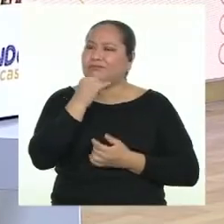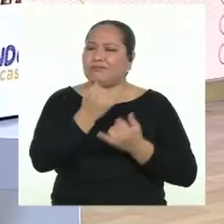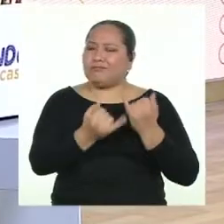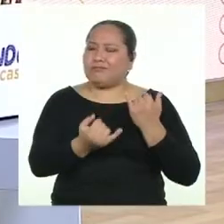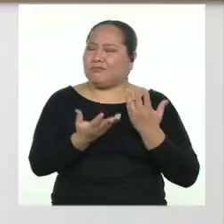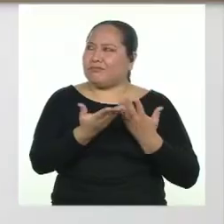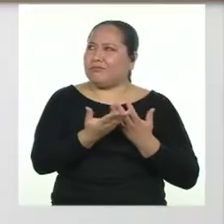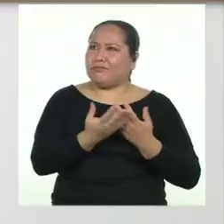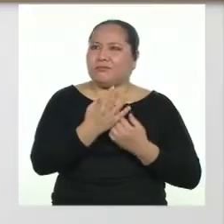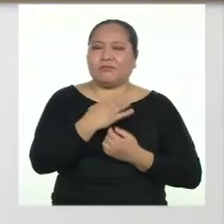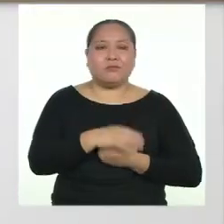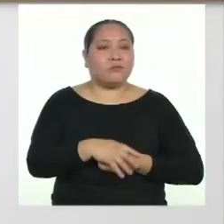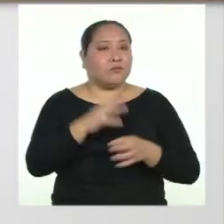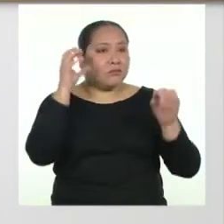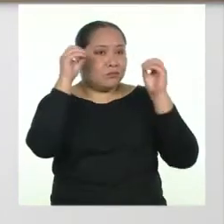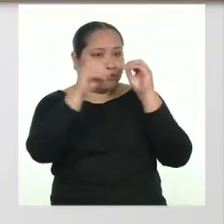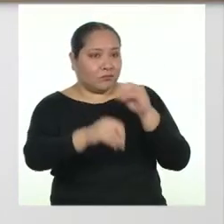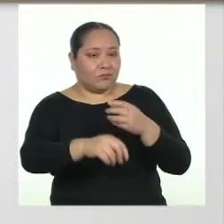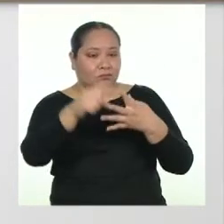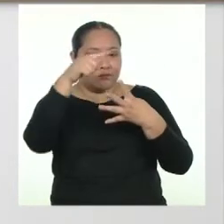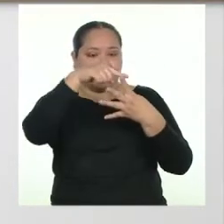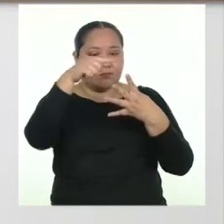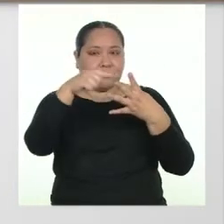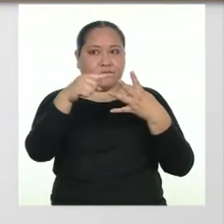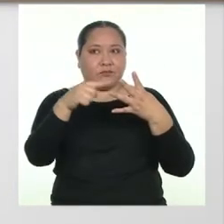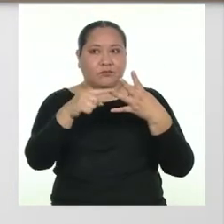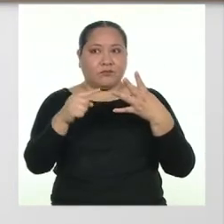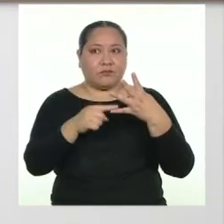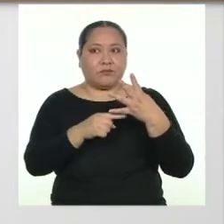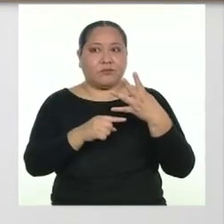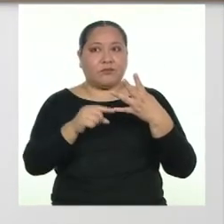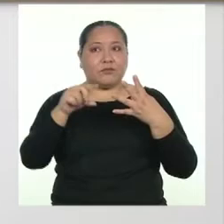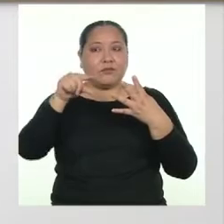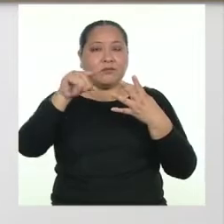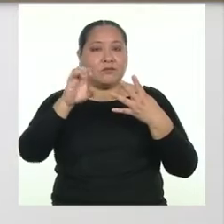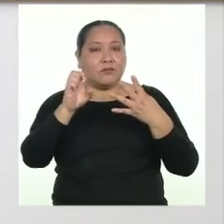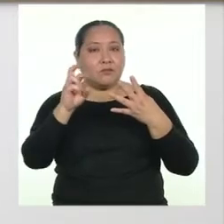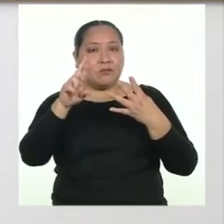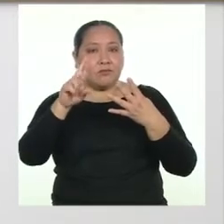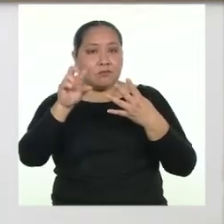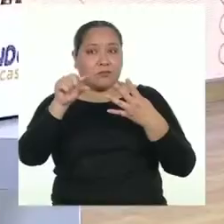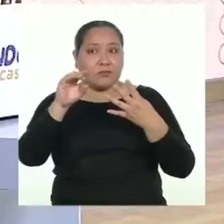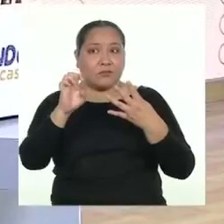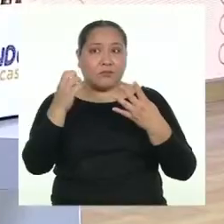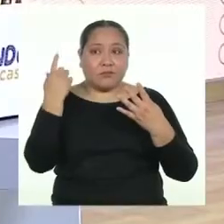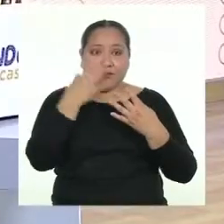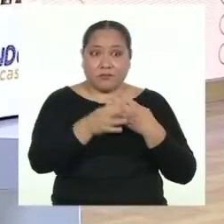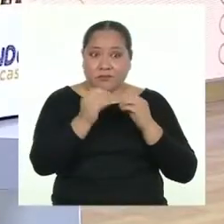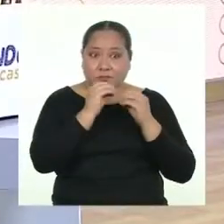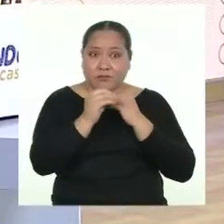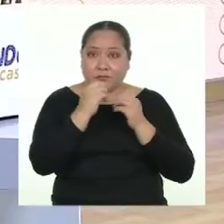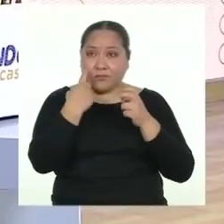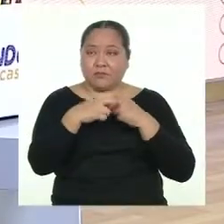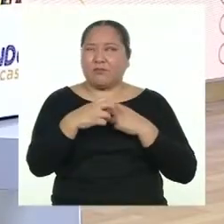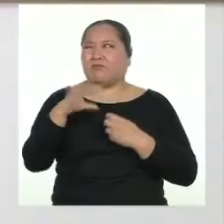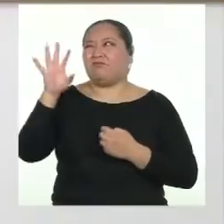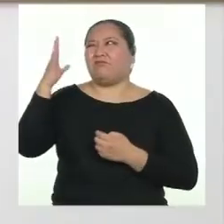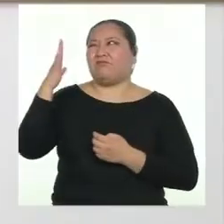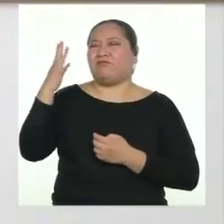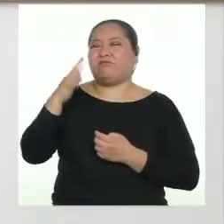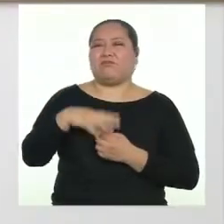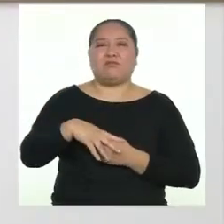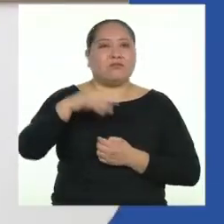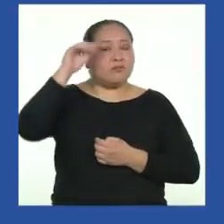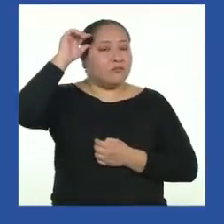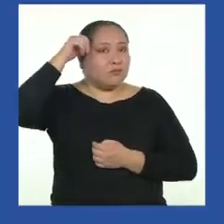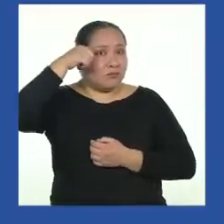de resolverlo. ¿Aplicaste los 4 pasos de George Polya para la resolución de problemas? Más o menos.